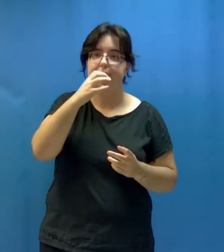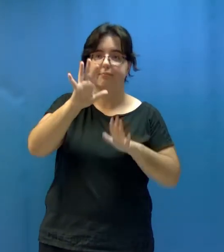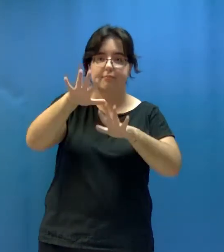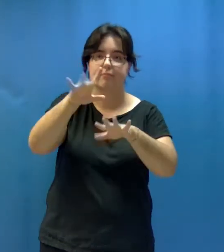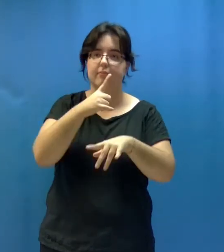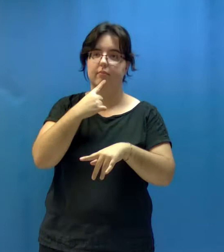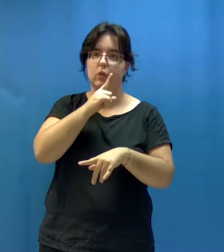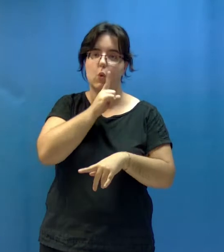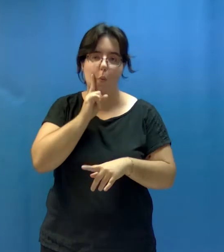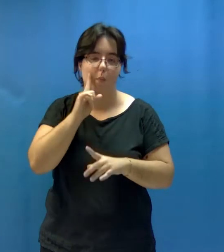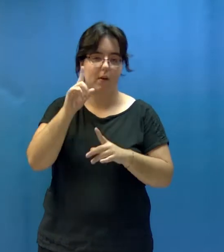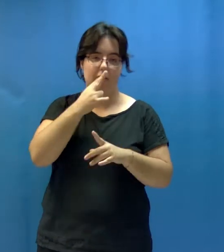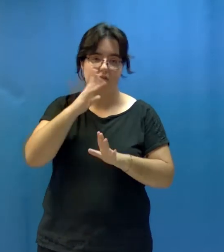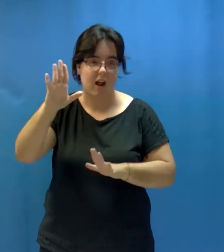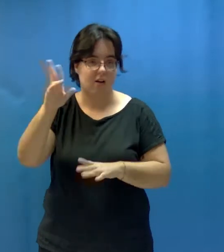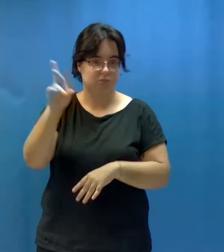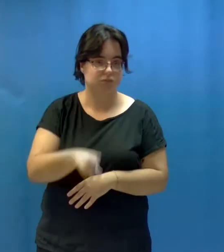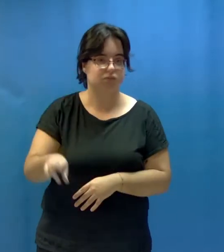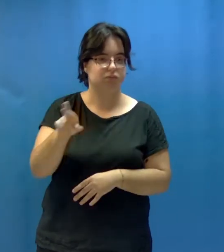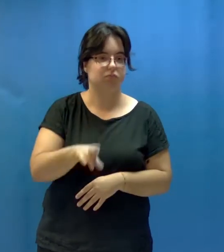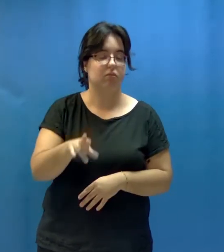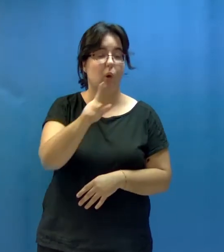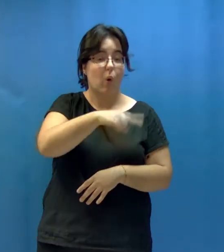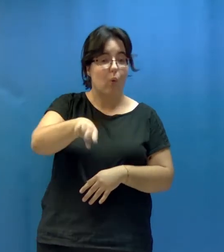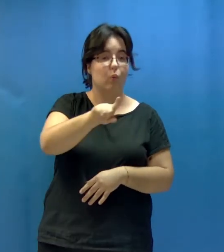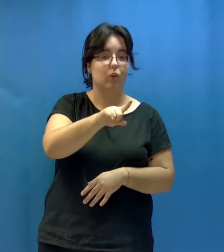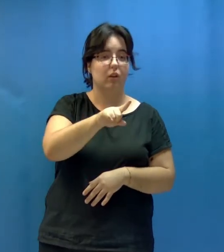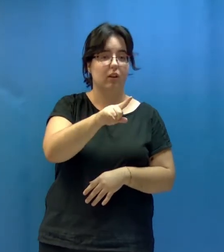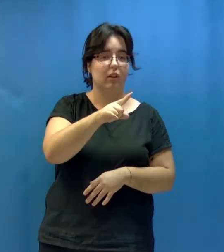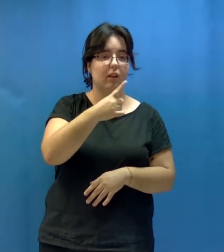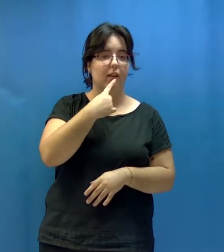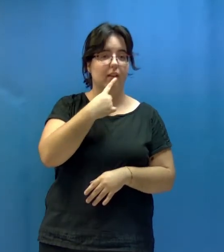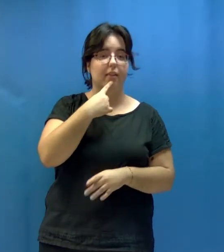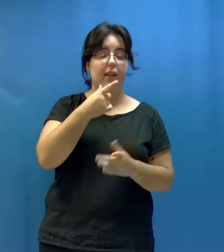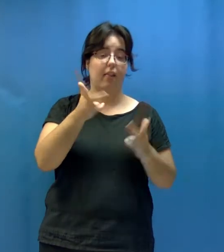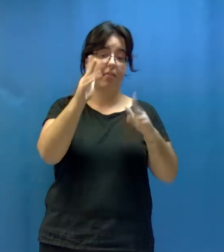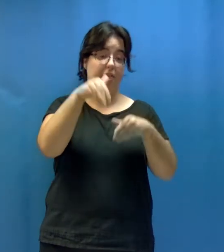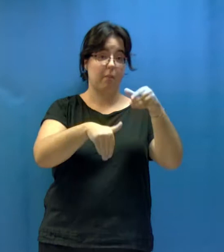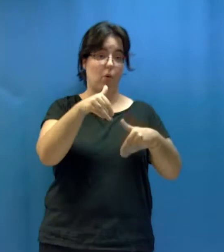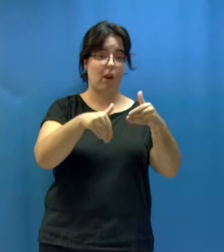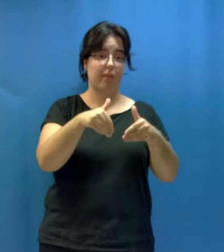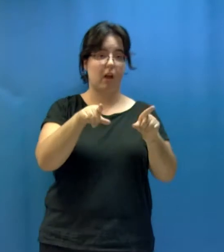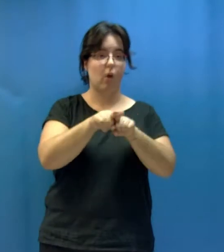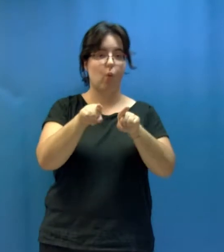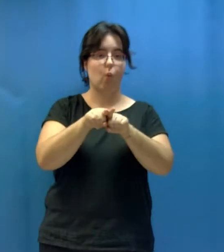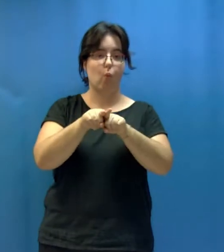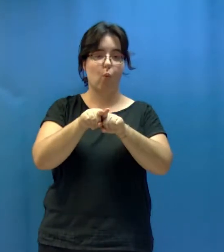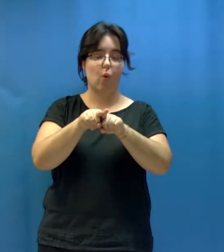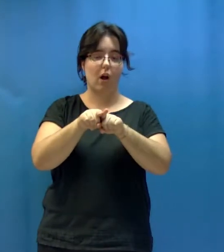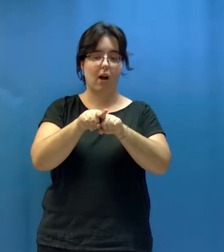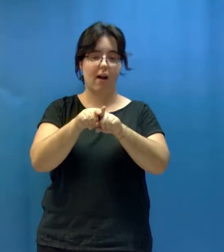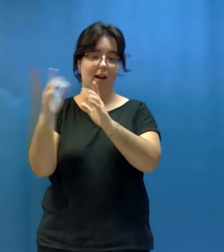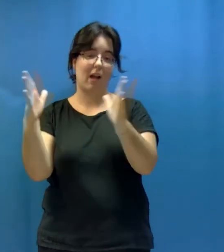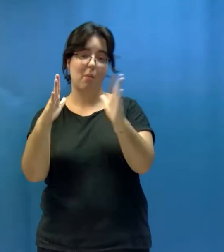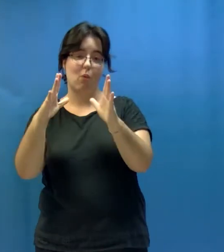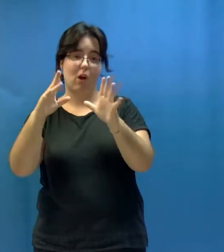libertarias. Han acordado ustedes, los soberanistas y los podemitas, que nuestra democracia es la hija ilegítima del régimen del 78 y que